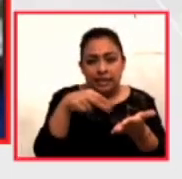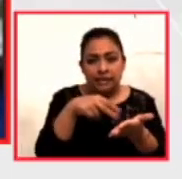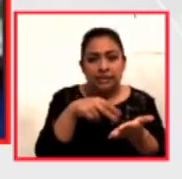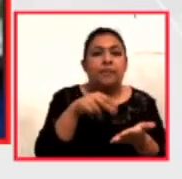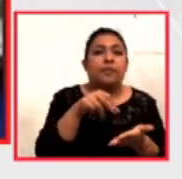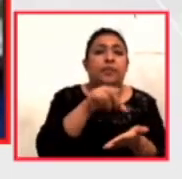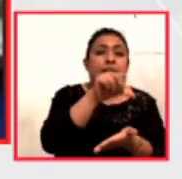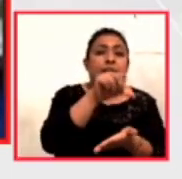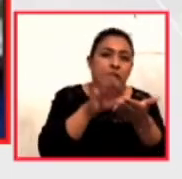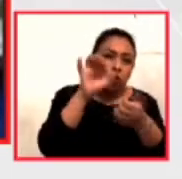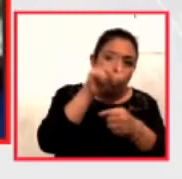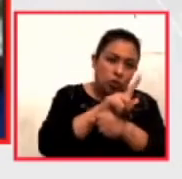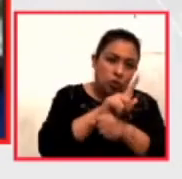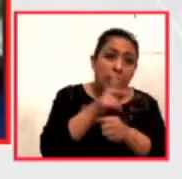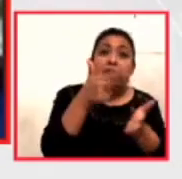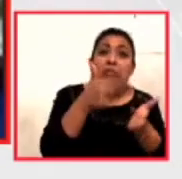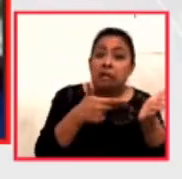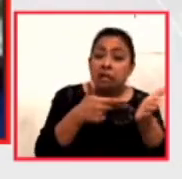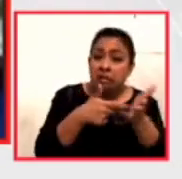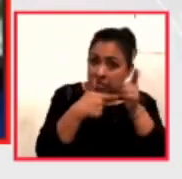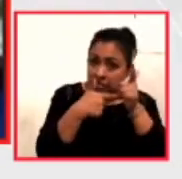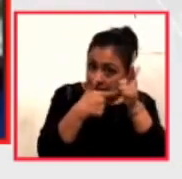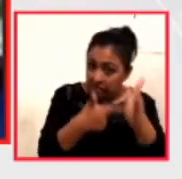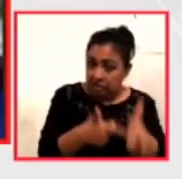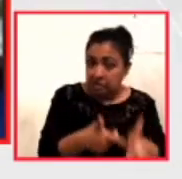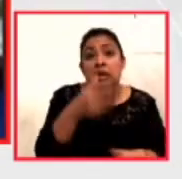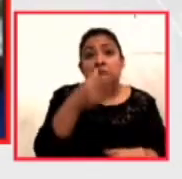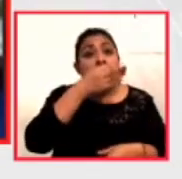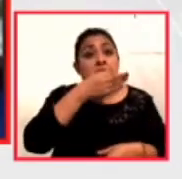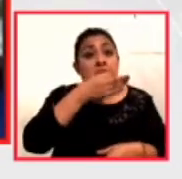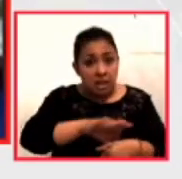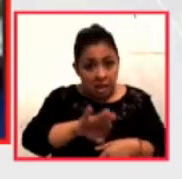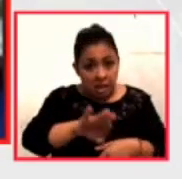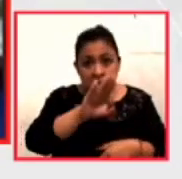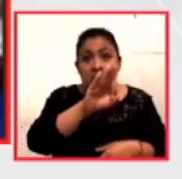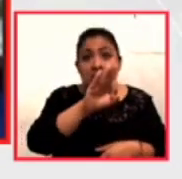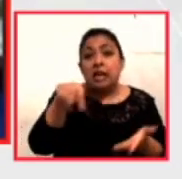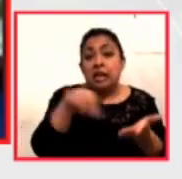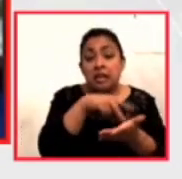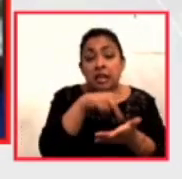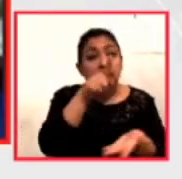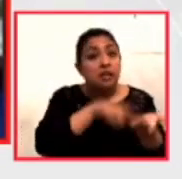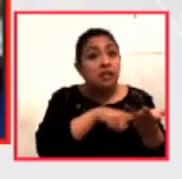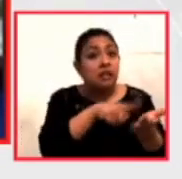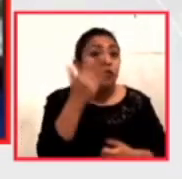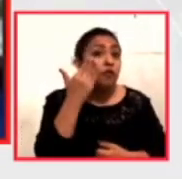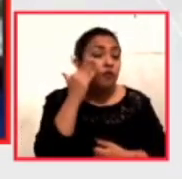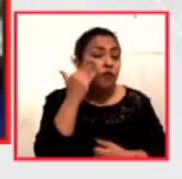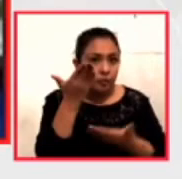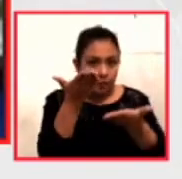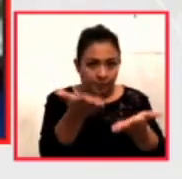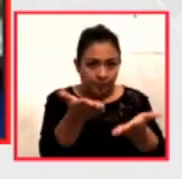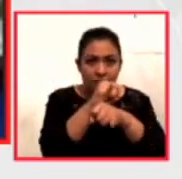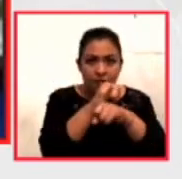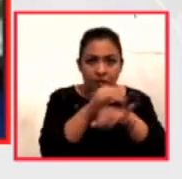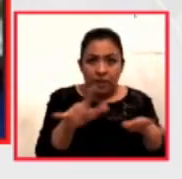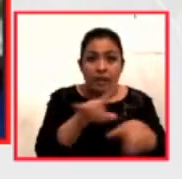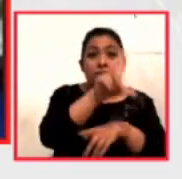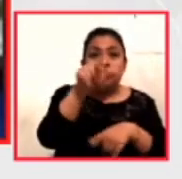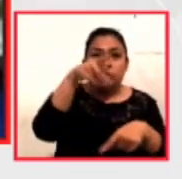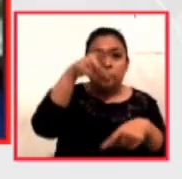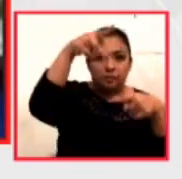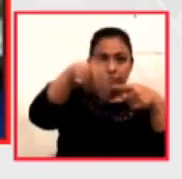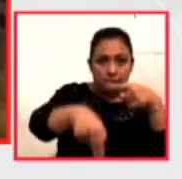Los Talleres continúa celebrando esta efeméride a través de su página de Facebook. Esta es la información y con esto nos vamos a una